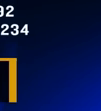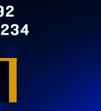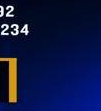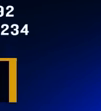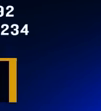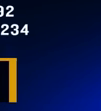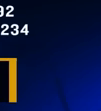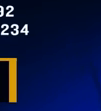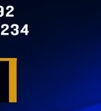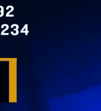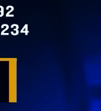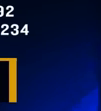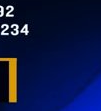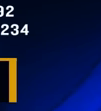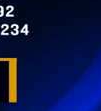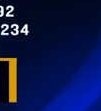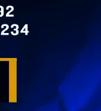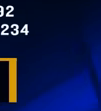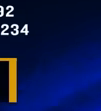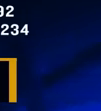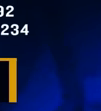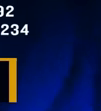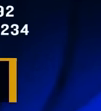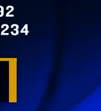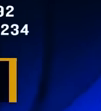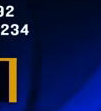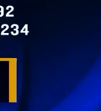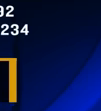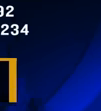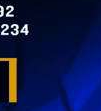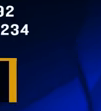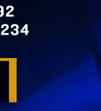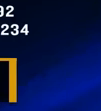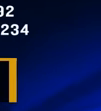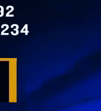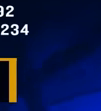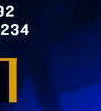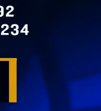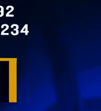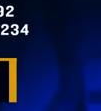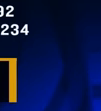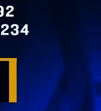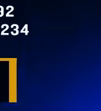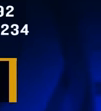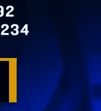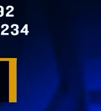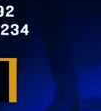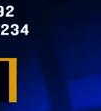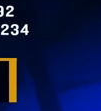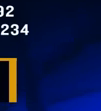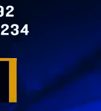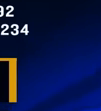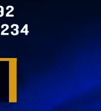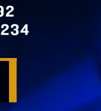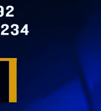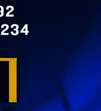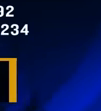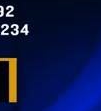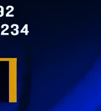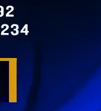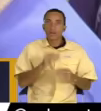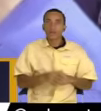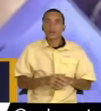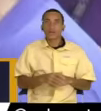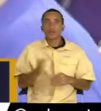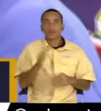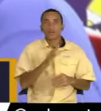Registros uniprocedentes, esto tiene que ver con la relación que hay en lo dactiloscópico, en lo grafológico. Son